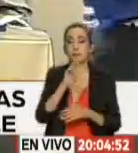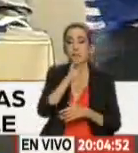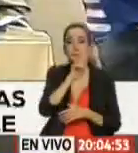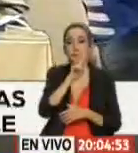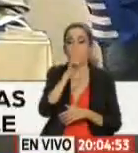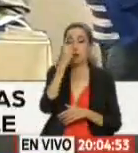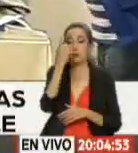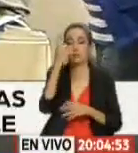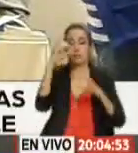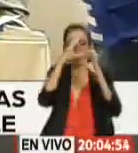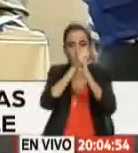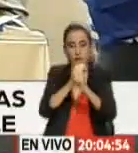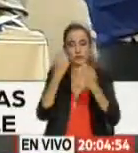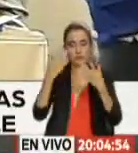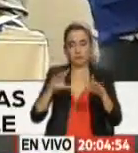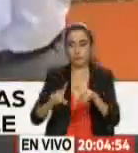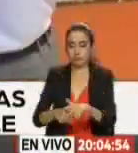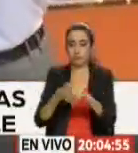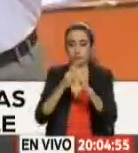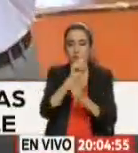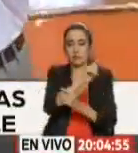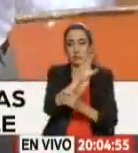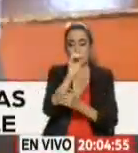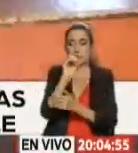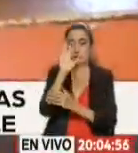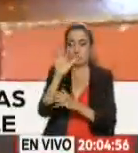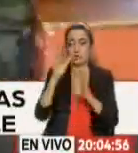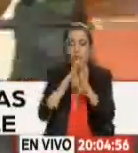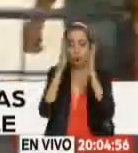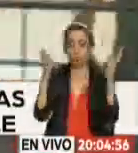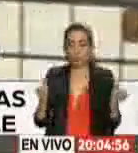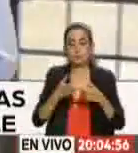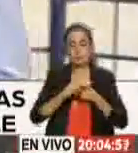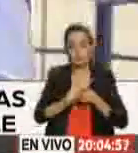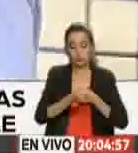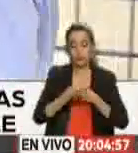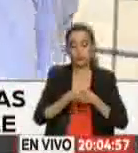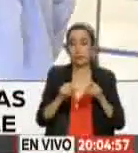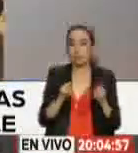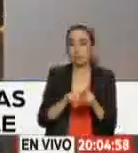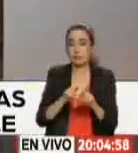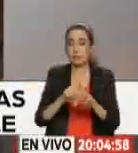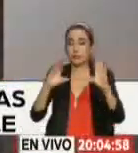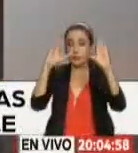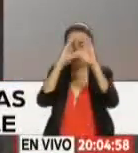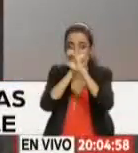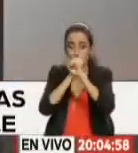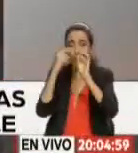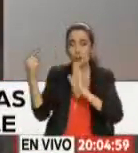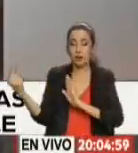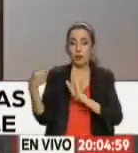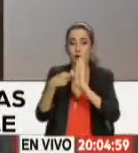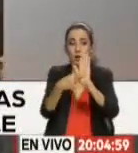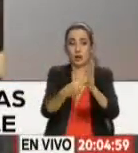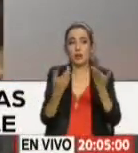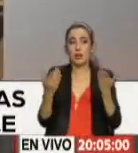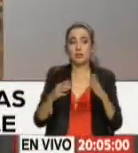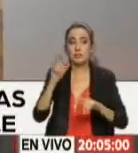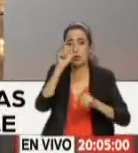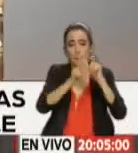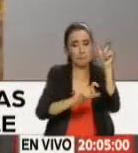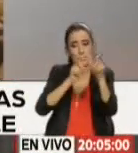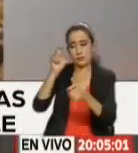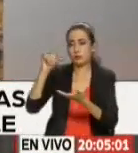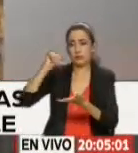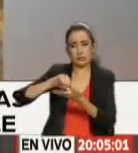de este lunes, para lo cual se instalaron 105 mesas. A la par, esa misma noche en Juján se presentaron desmanes por ciudadanos